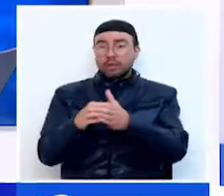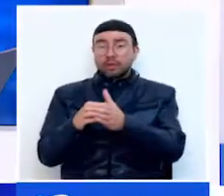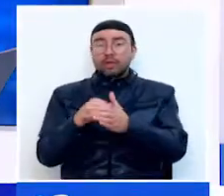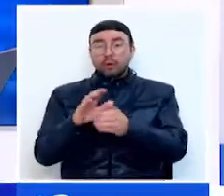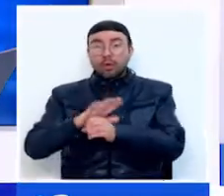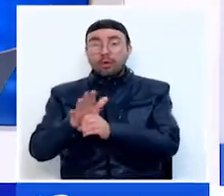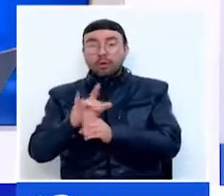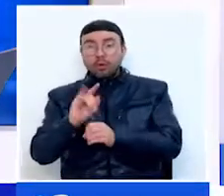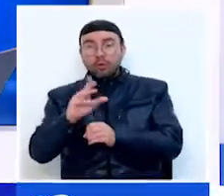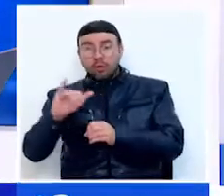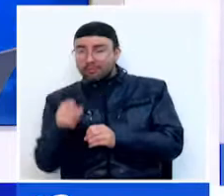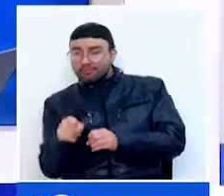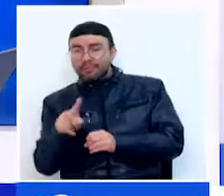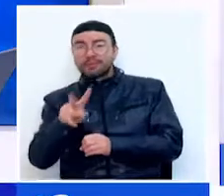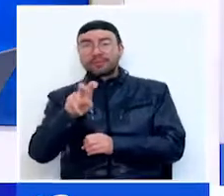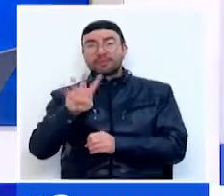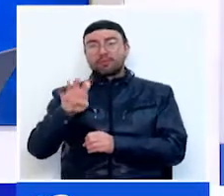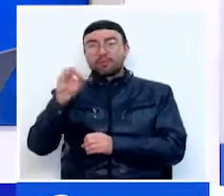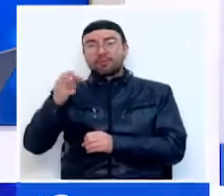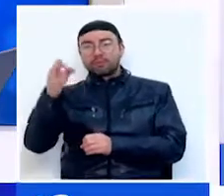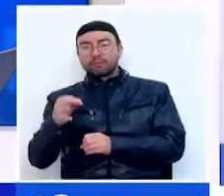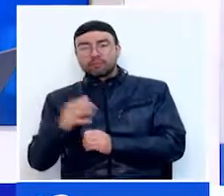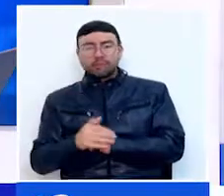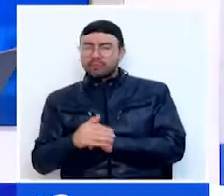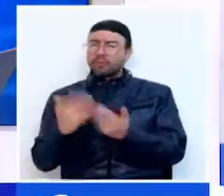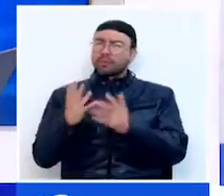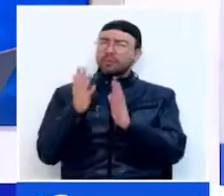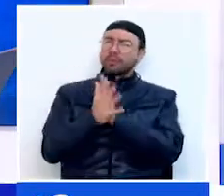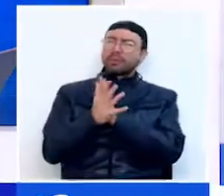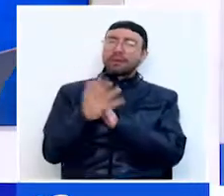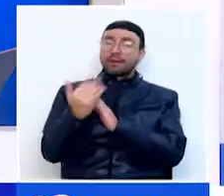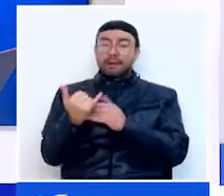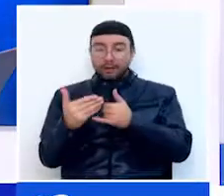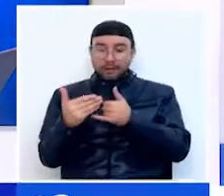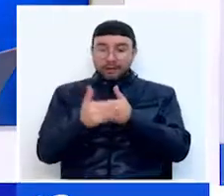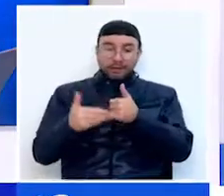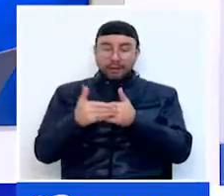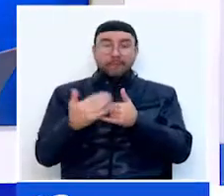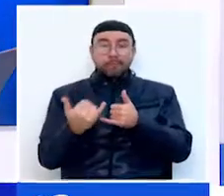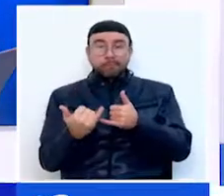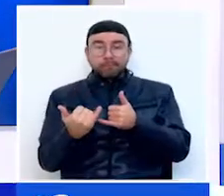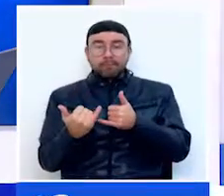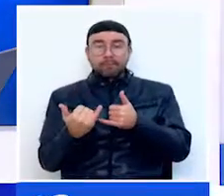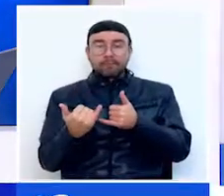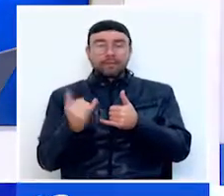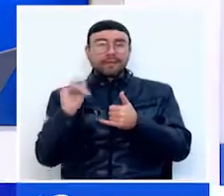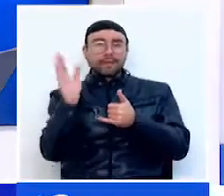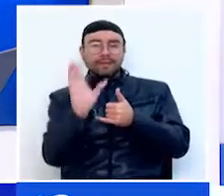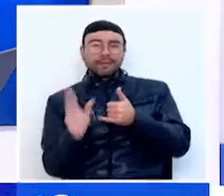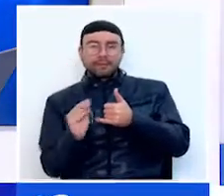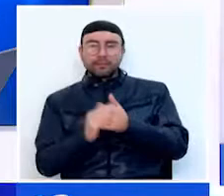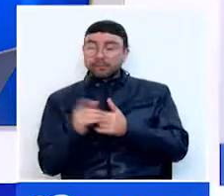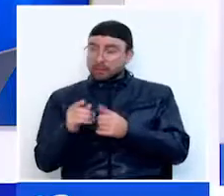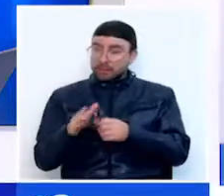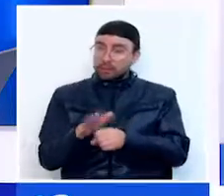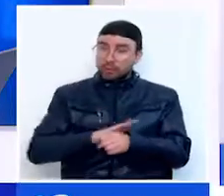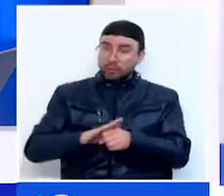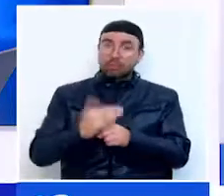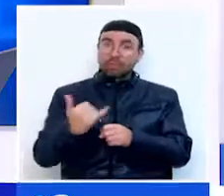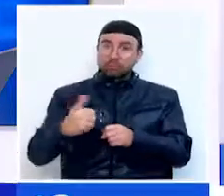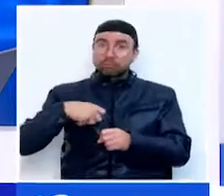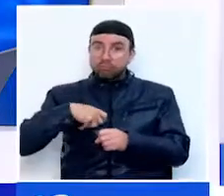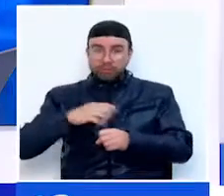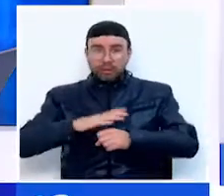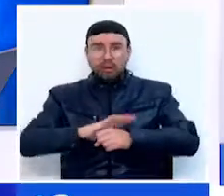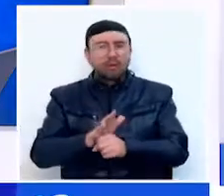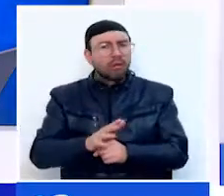UCI 79%. Vamos a contarles cómo está el panorama también en el departamento del Quindío, la situación que se está presentando por